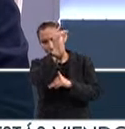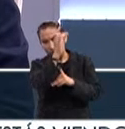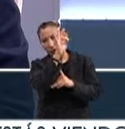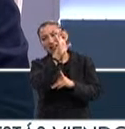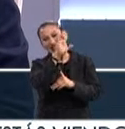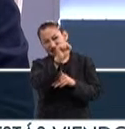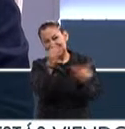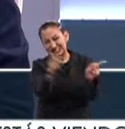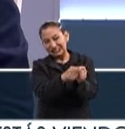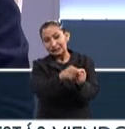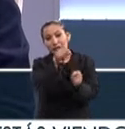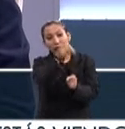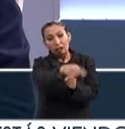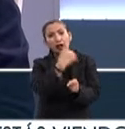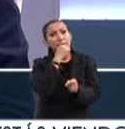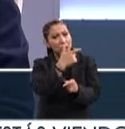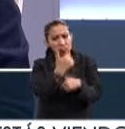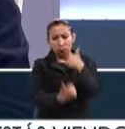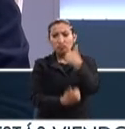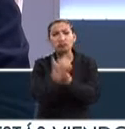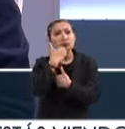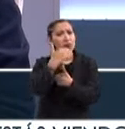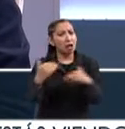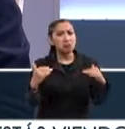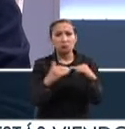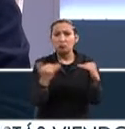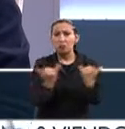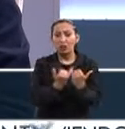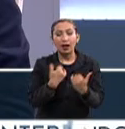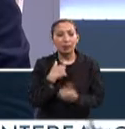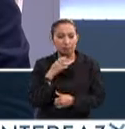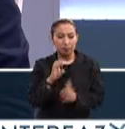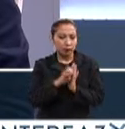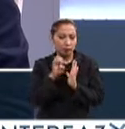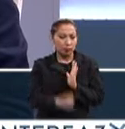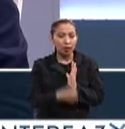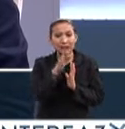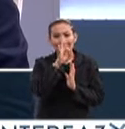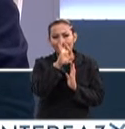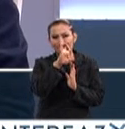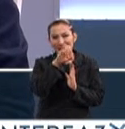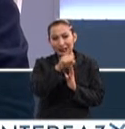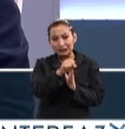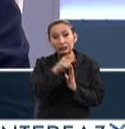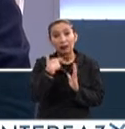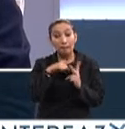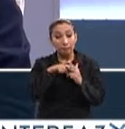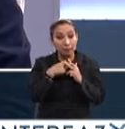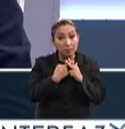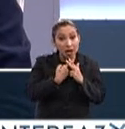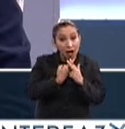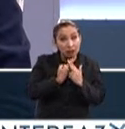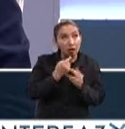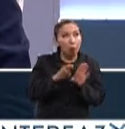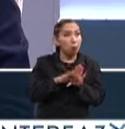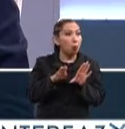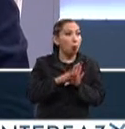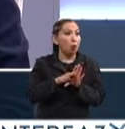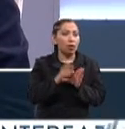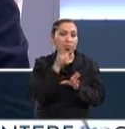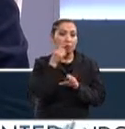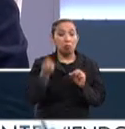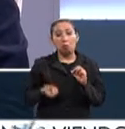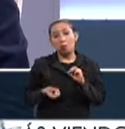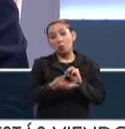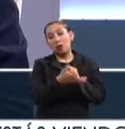planta académica bastante competitiva, ¿no? De hecho, estas facultades no nacieron como ahora se